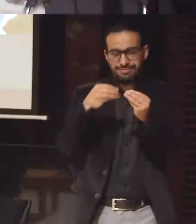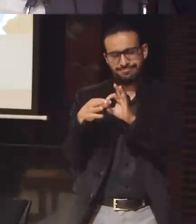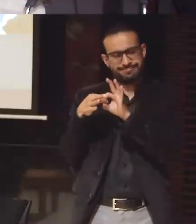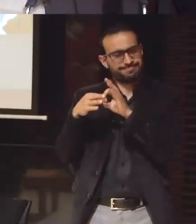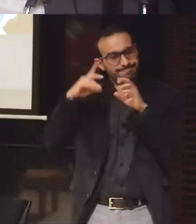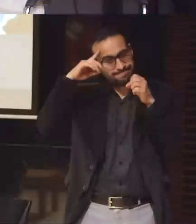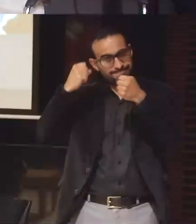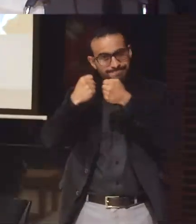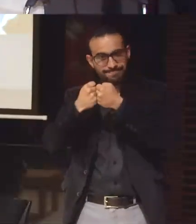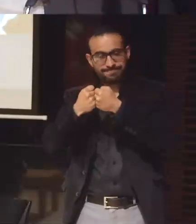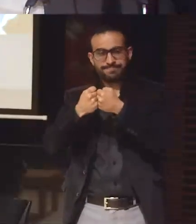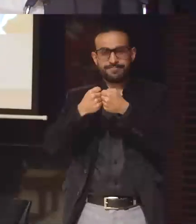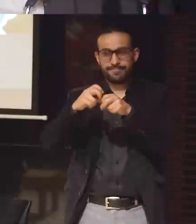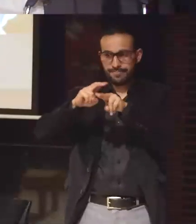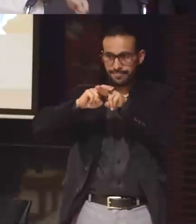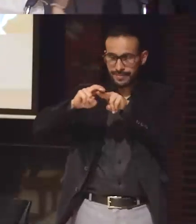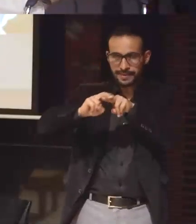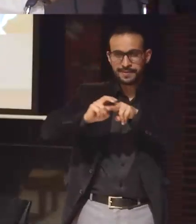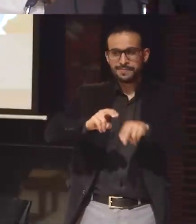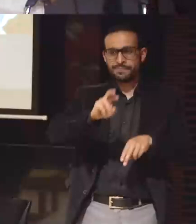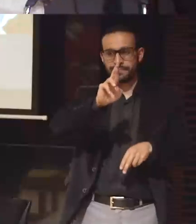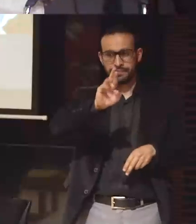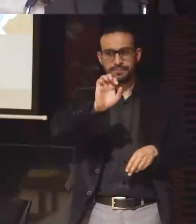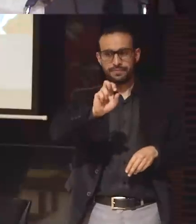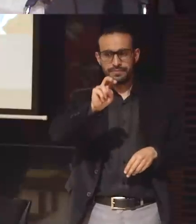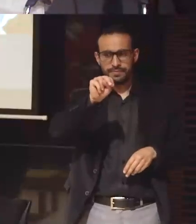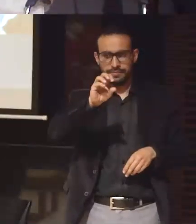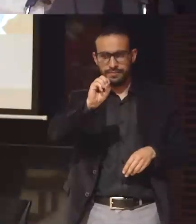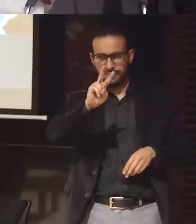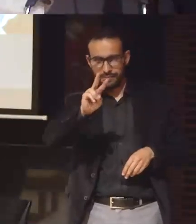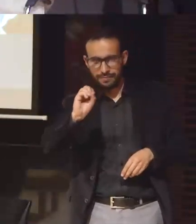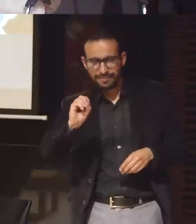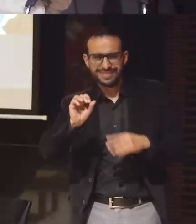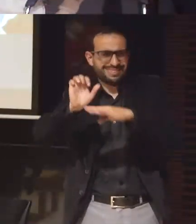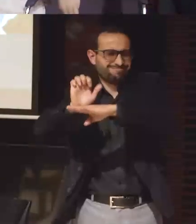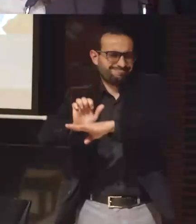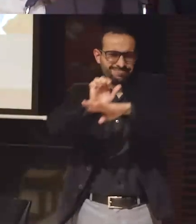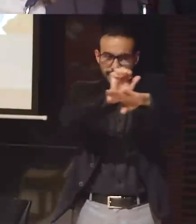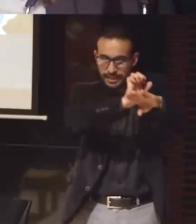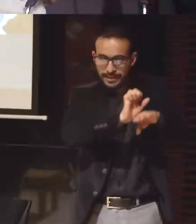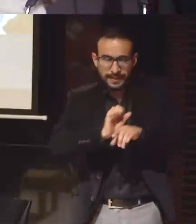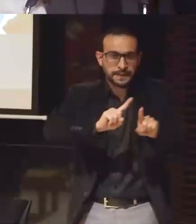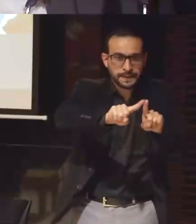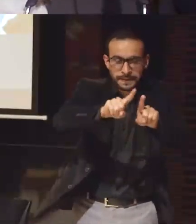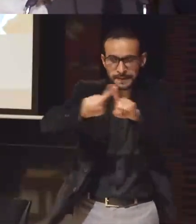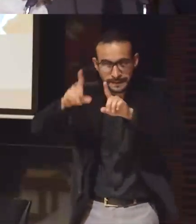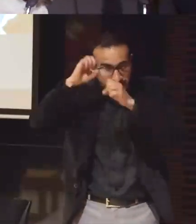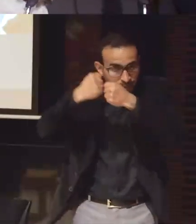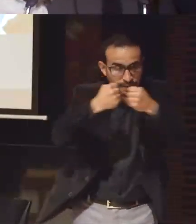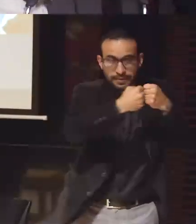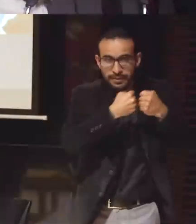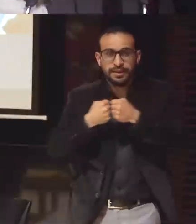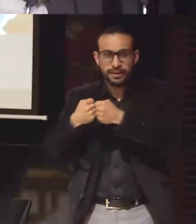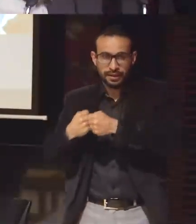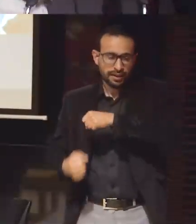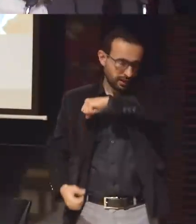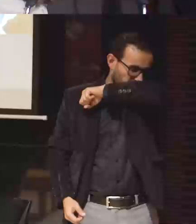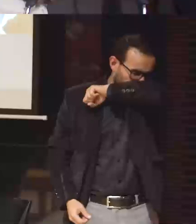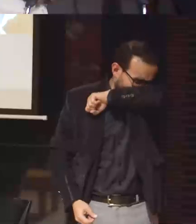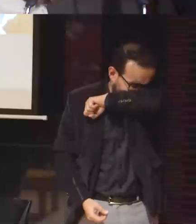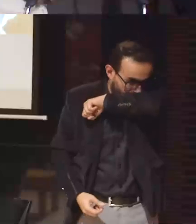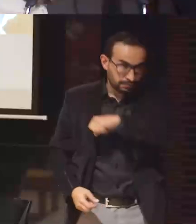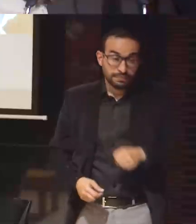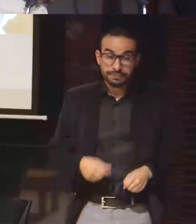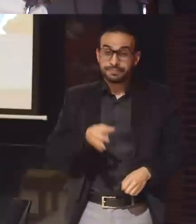con Renault y con todas las entidades en esta zona que va a ser estación central, va a ser espectacular. Le va a